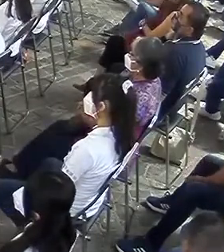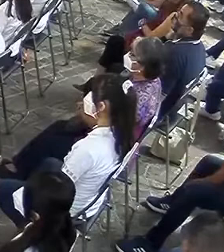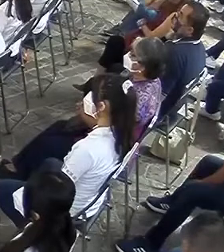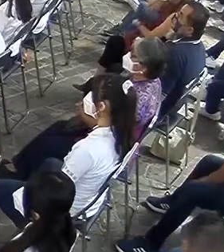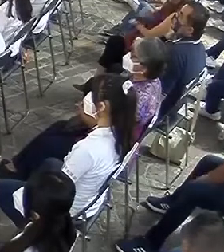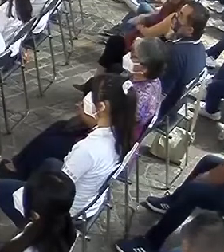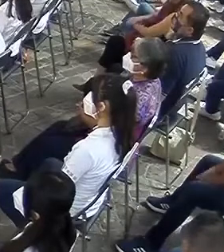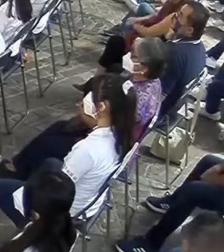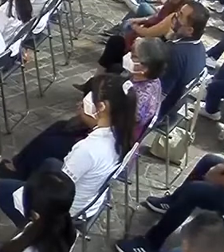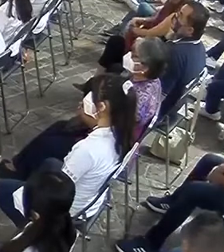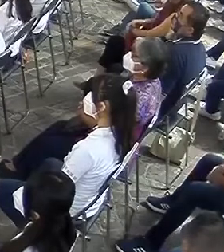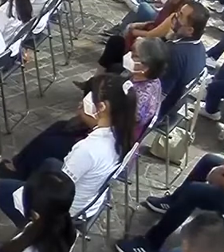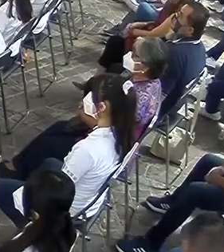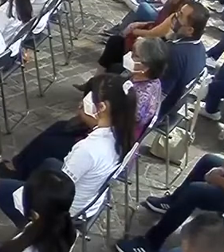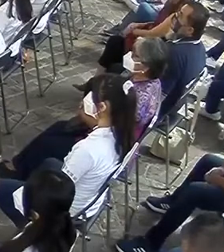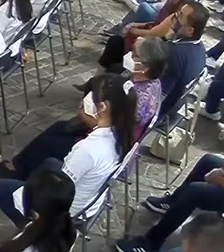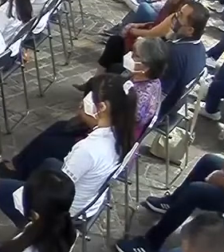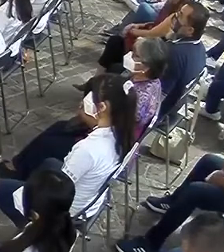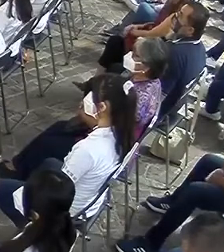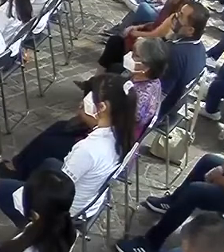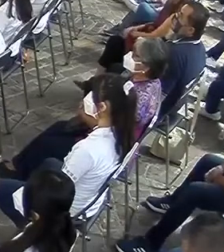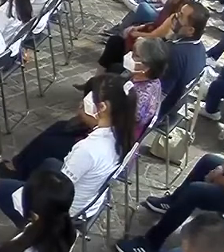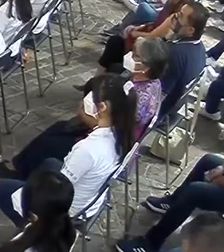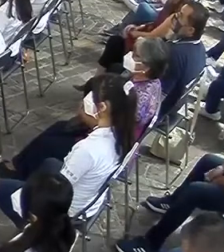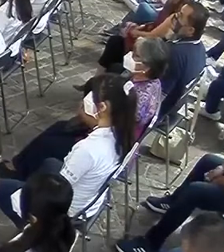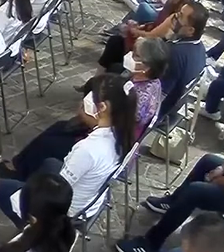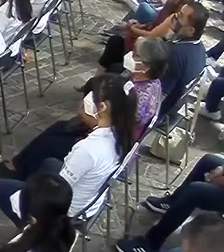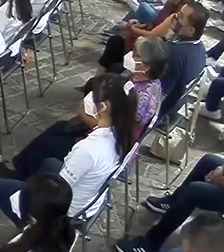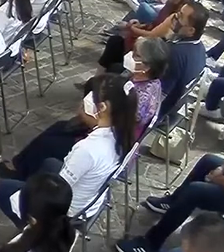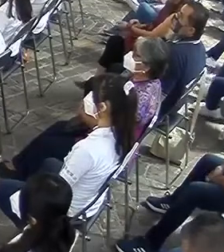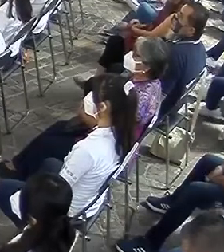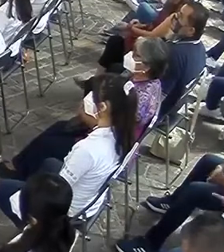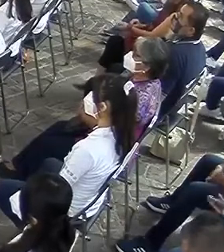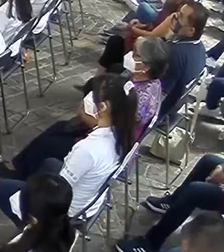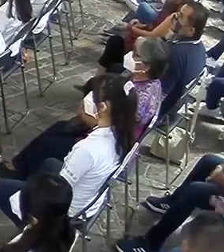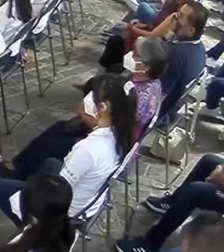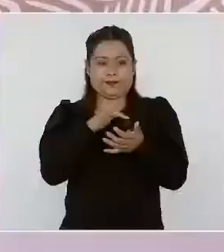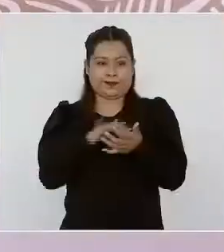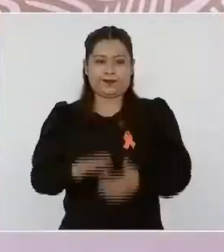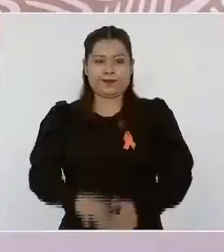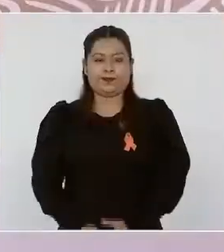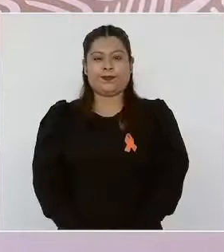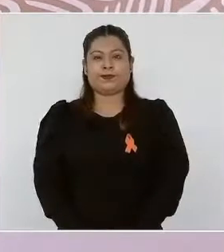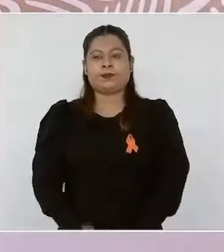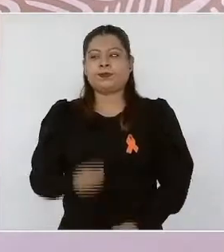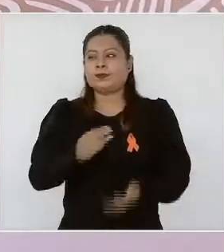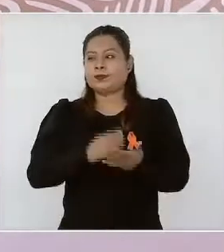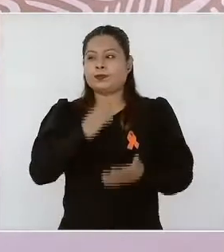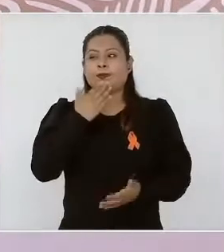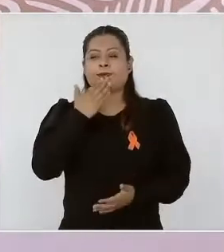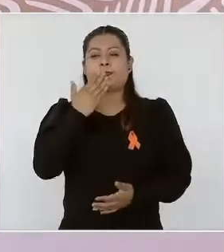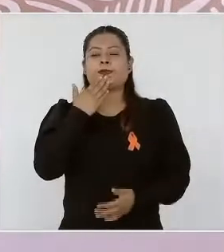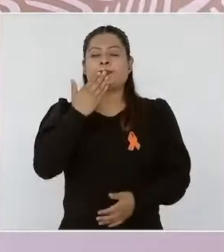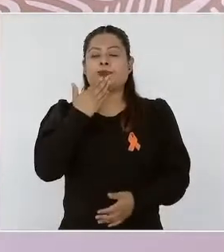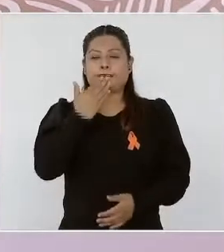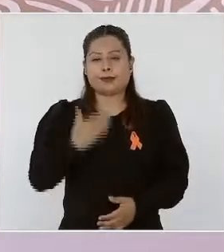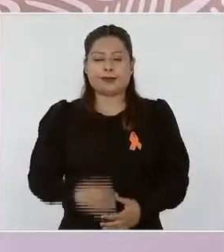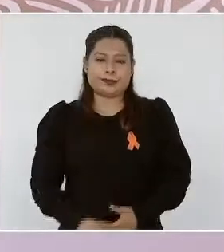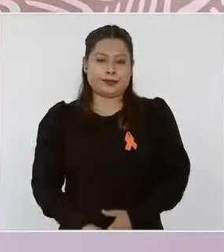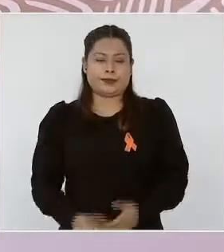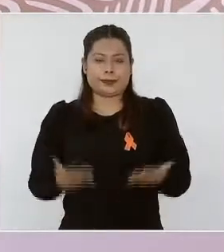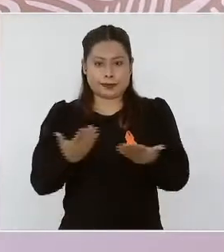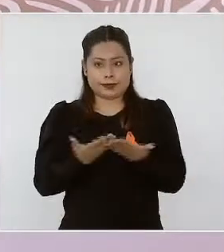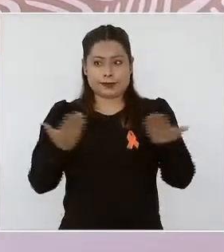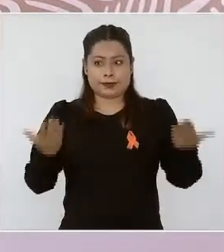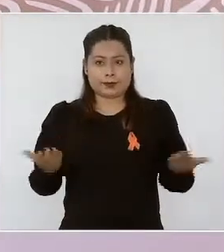Sani Betsaira desde temprano estaba muy echada para adelante. Dijo, no, sí, yo leo, ¿verdad? Muy bien, bien. Y